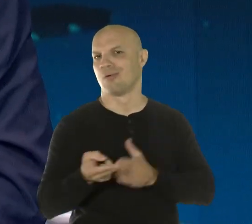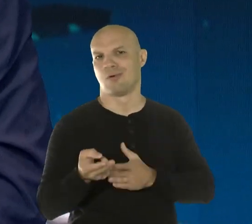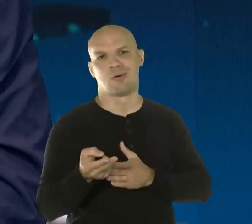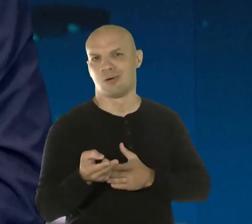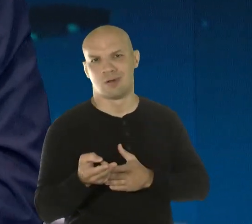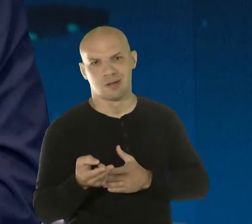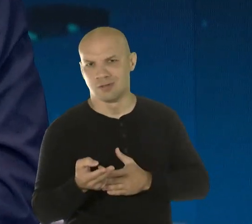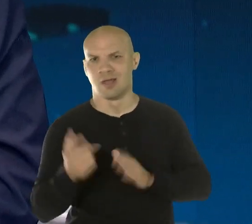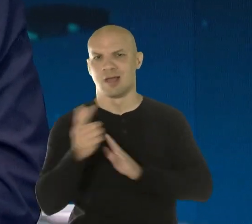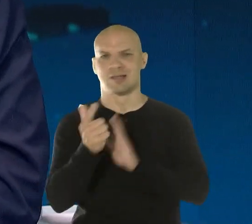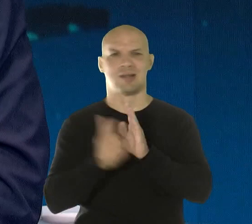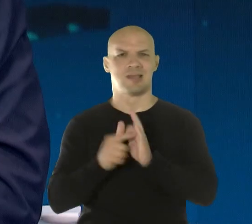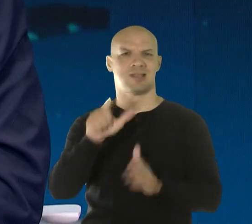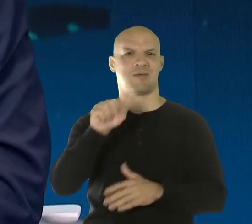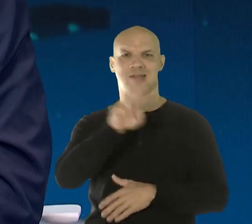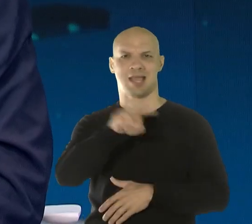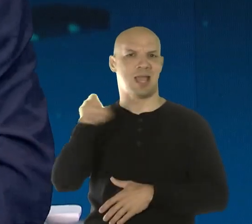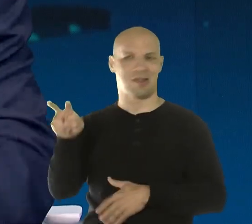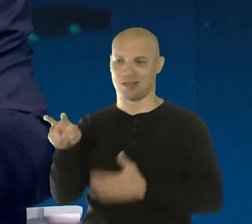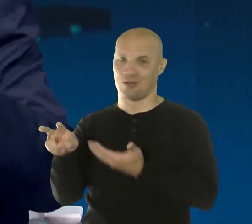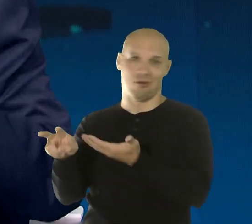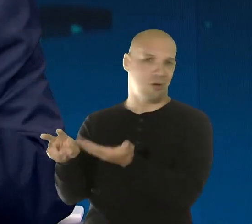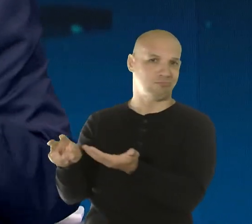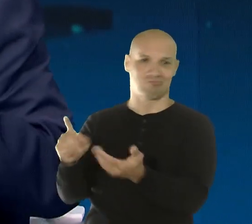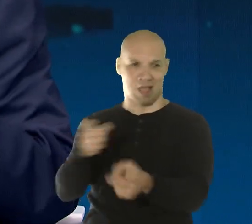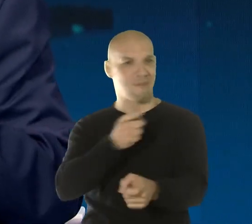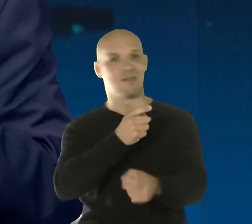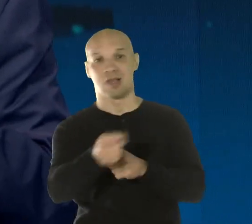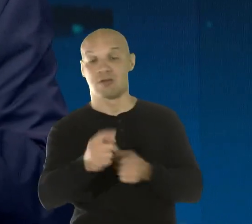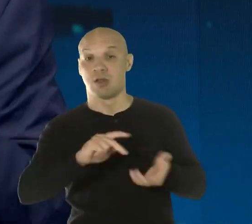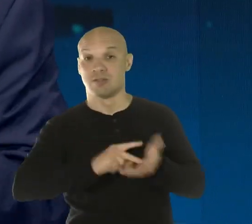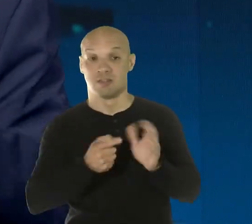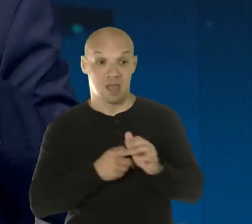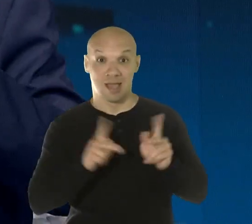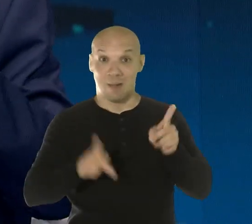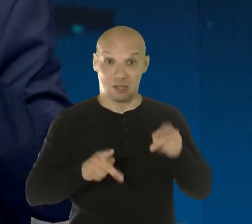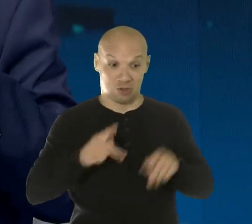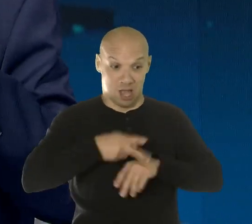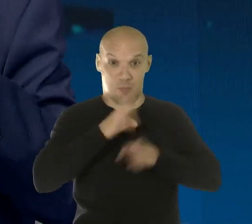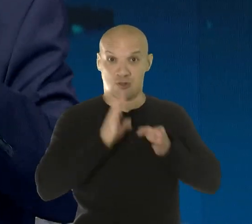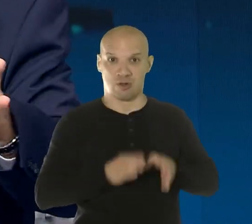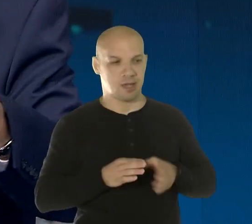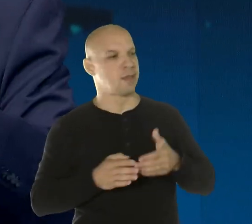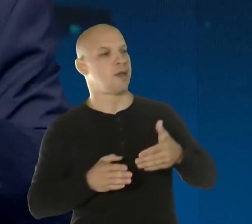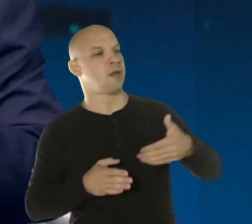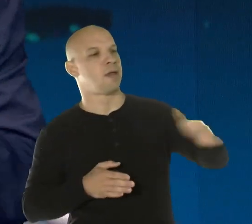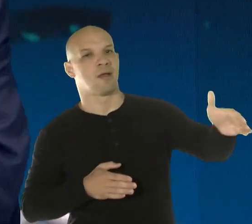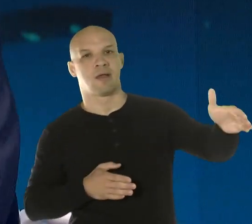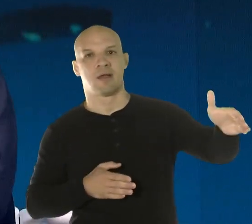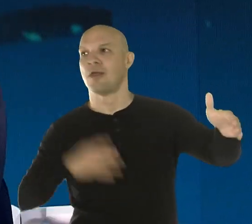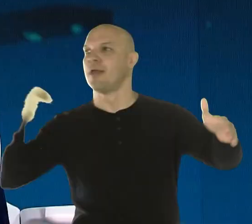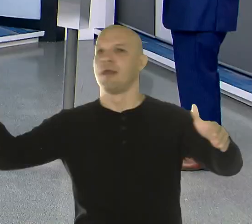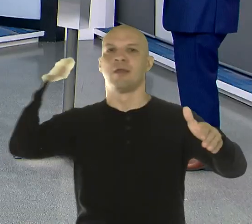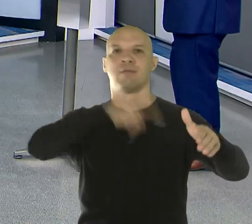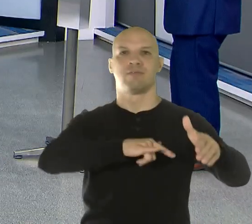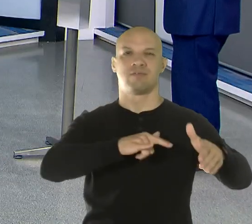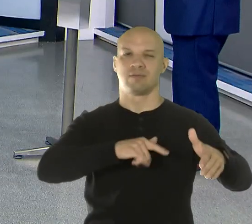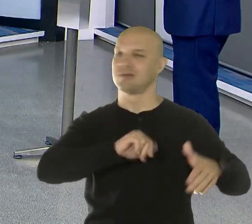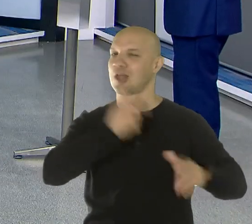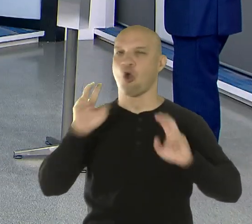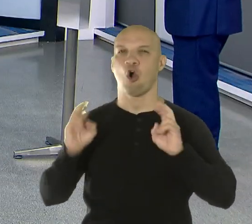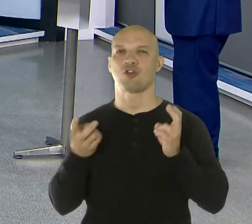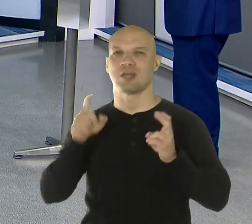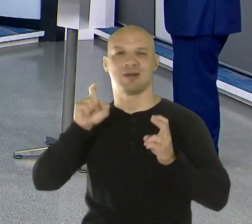leyes 2022, y entonces hasta cierto punto el local se desplaza. Así que eso es otro tema que hay que